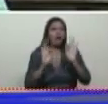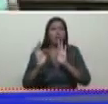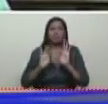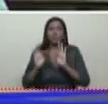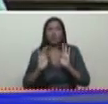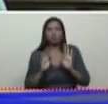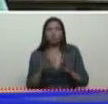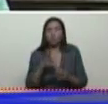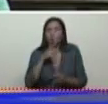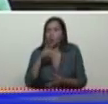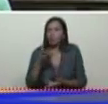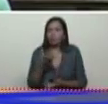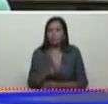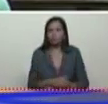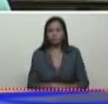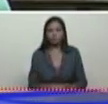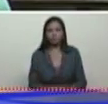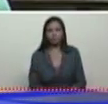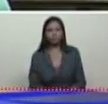asqueroso.